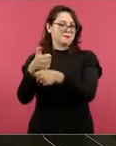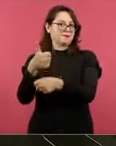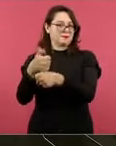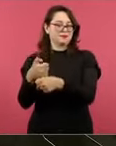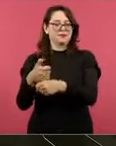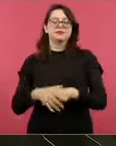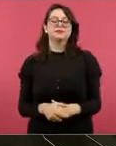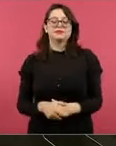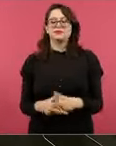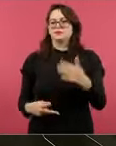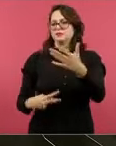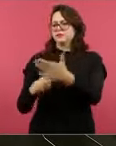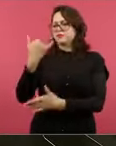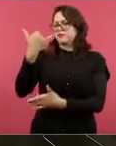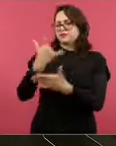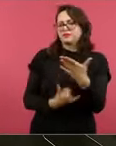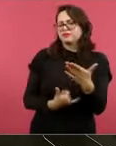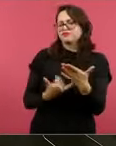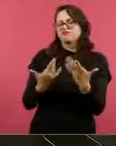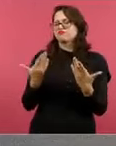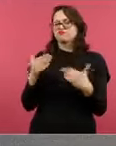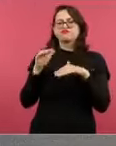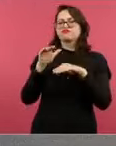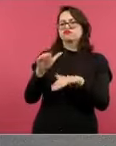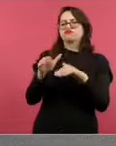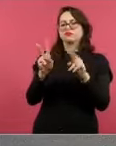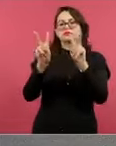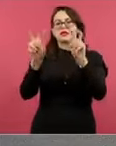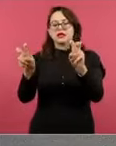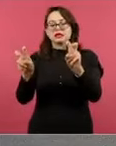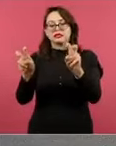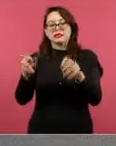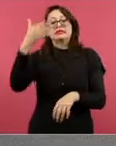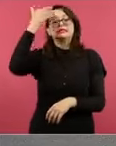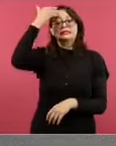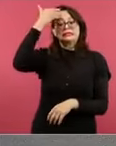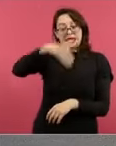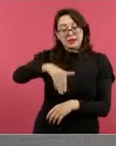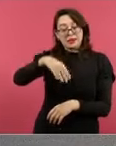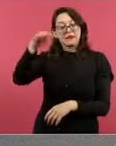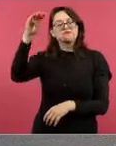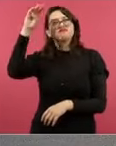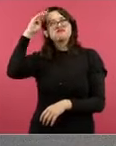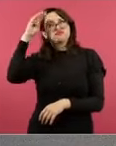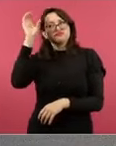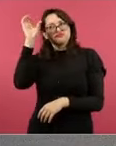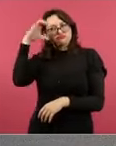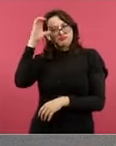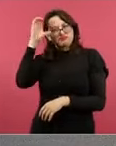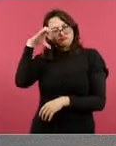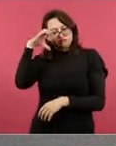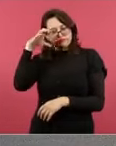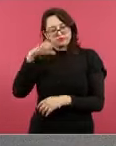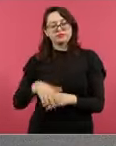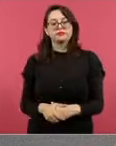proyecto comunitario es del campo Saberes y Pensamiento Científico. Su título